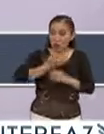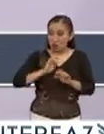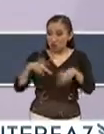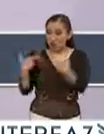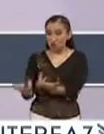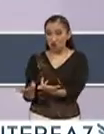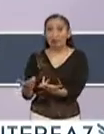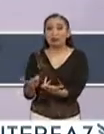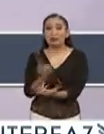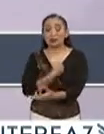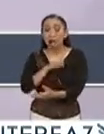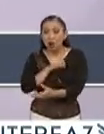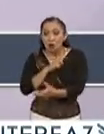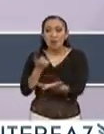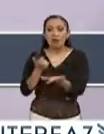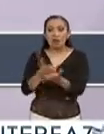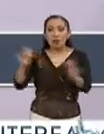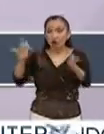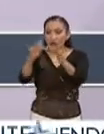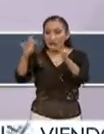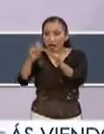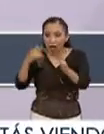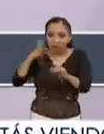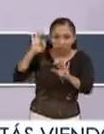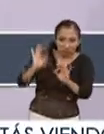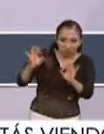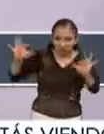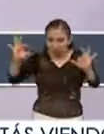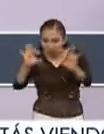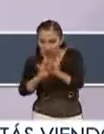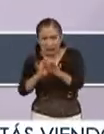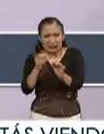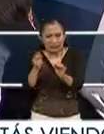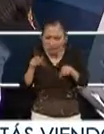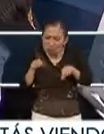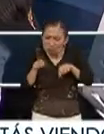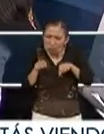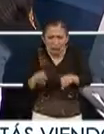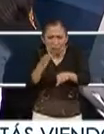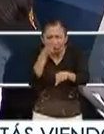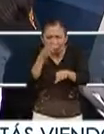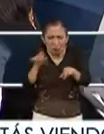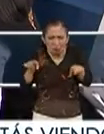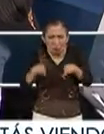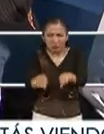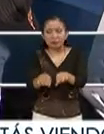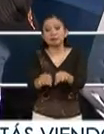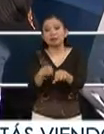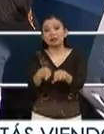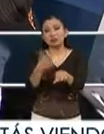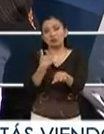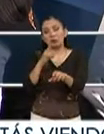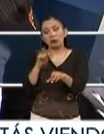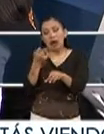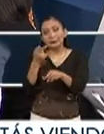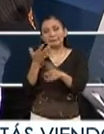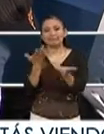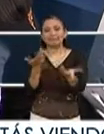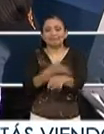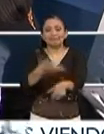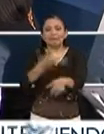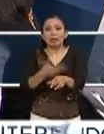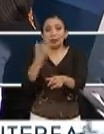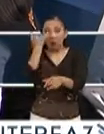de salud, el que permita conectarlos perfectamente, casi de manera inmediata, y todo esto es lo que